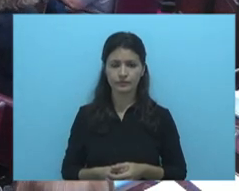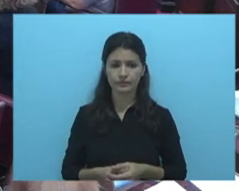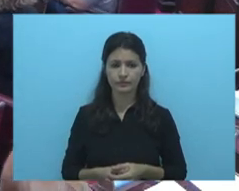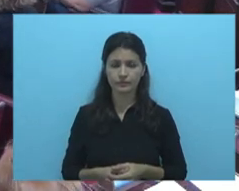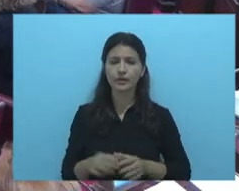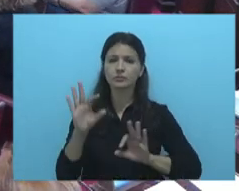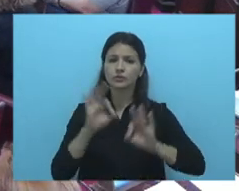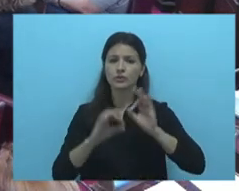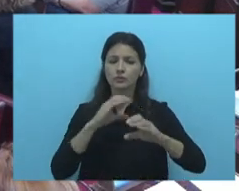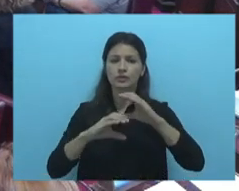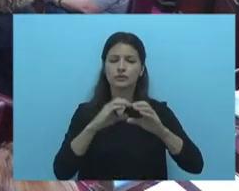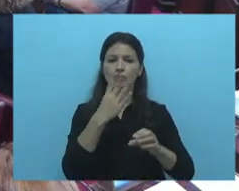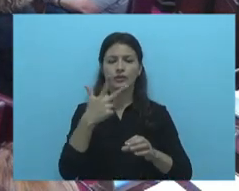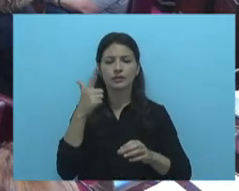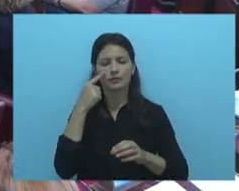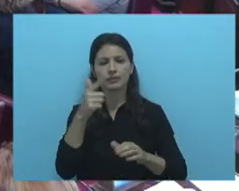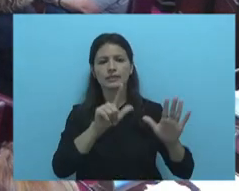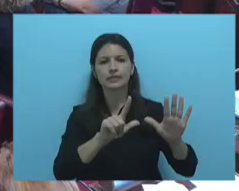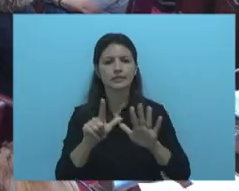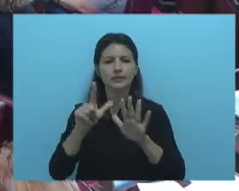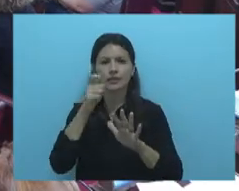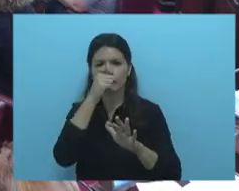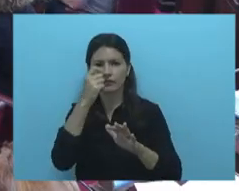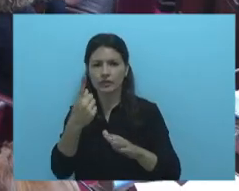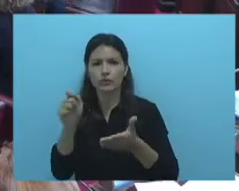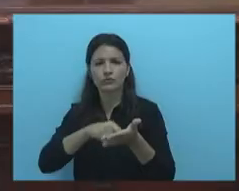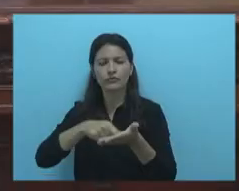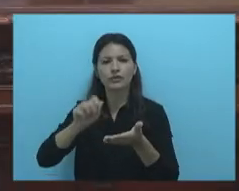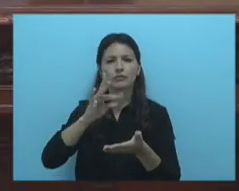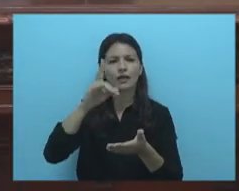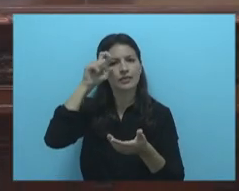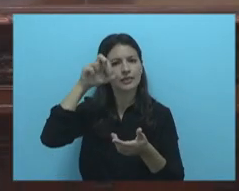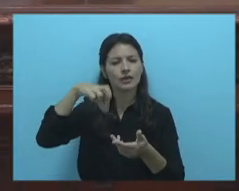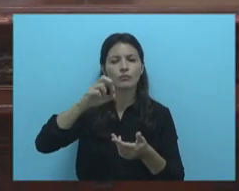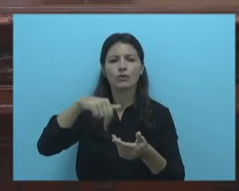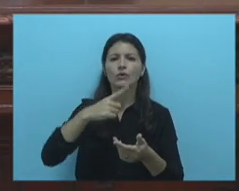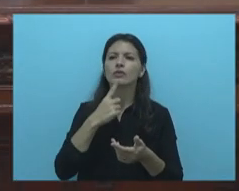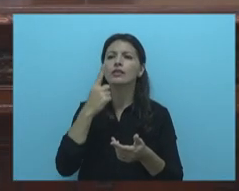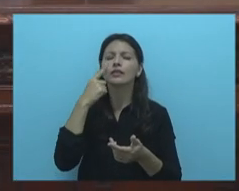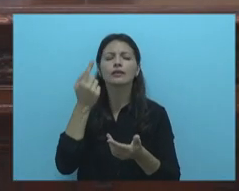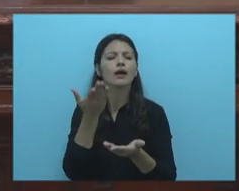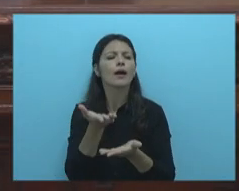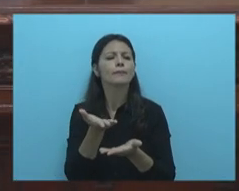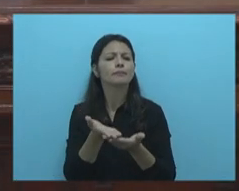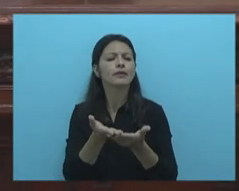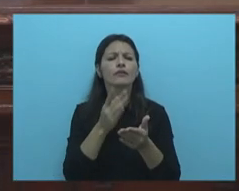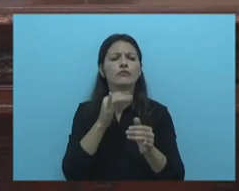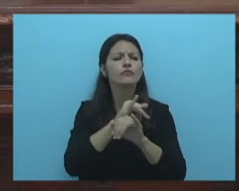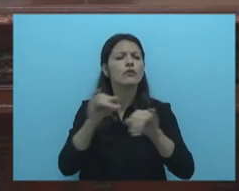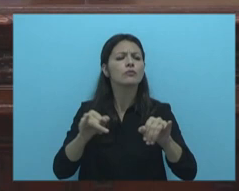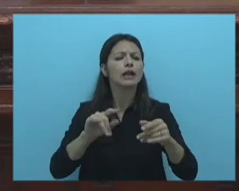Proyecto de comunicación 49.721 de la diputada De Ponti, por el cual se solicita disponga informar sobre políticas de salud